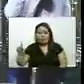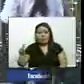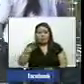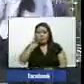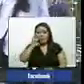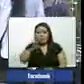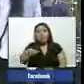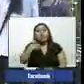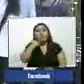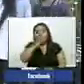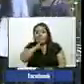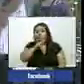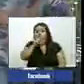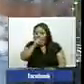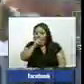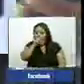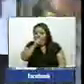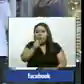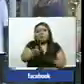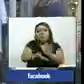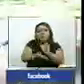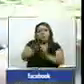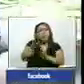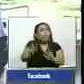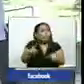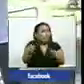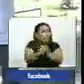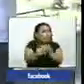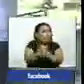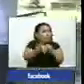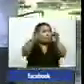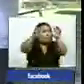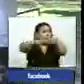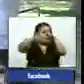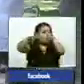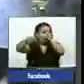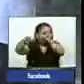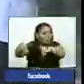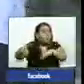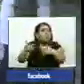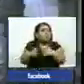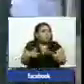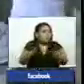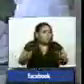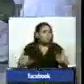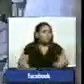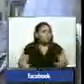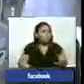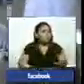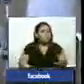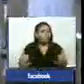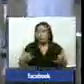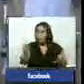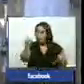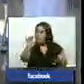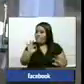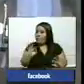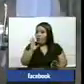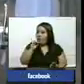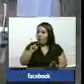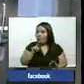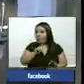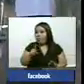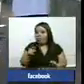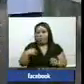enfermedades respiratorias se incrementaron debido a las lluvias, pero que se ha llegado, o que no se ha llegado, mejor dicho, a